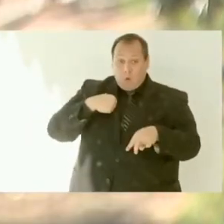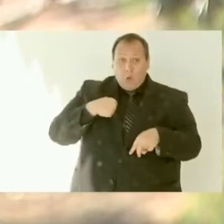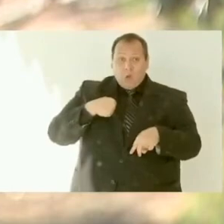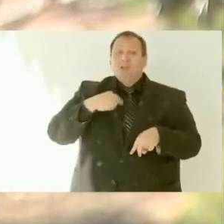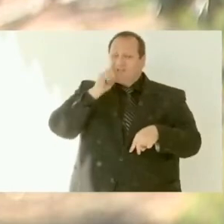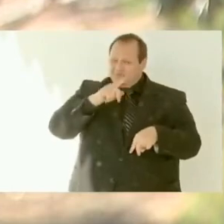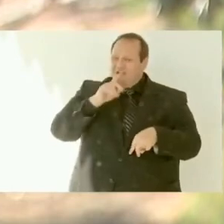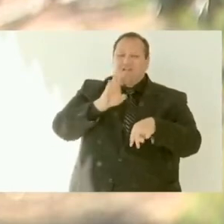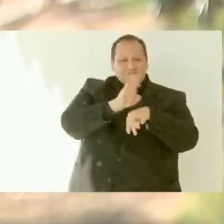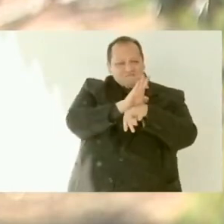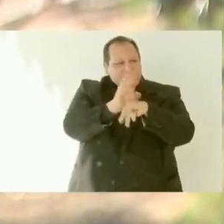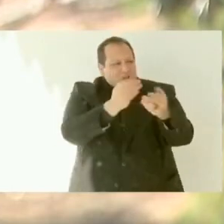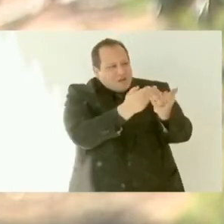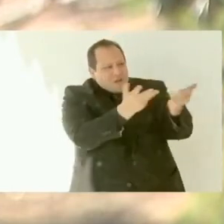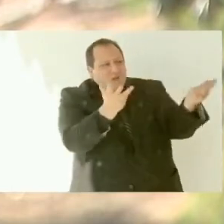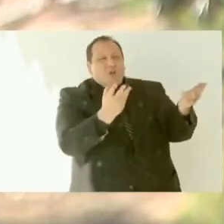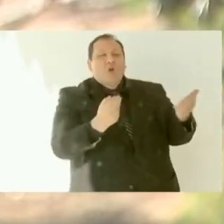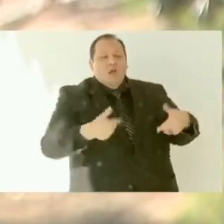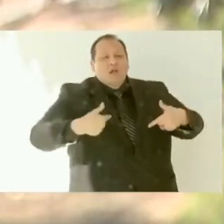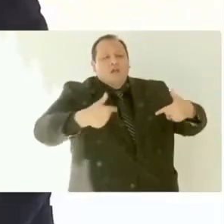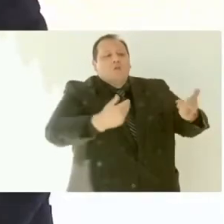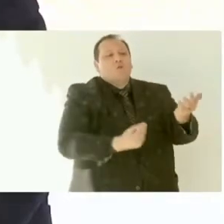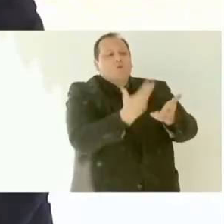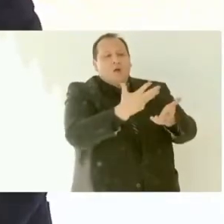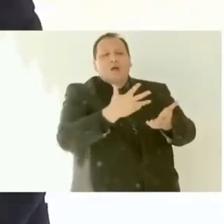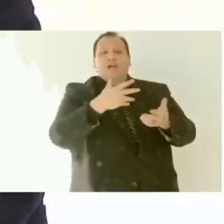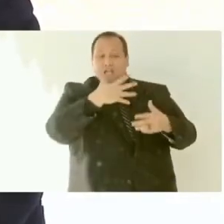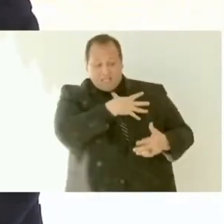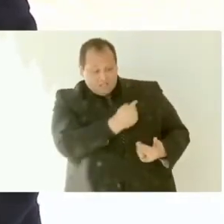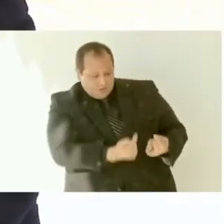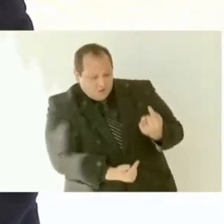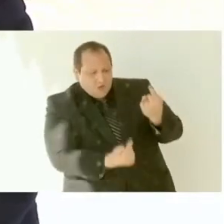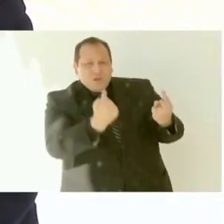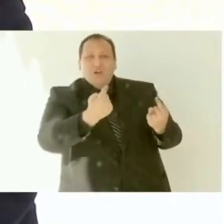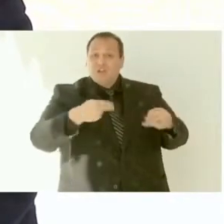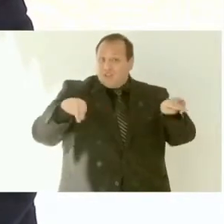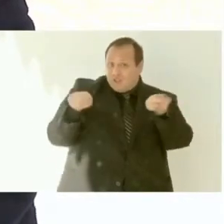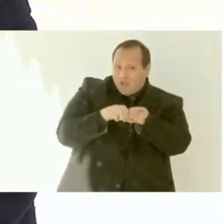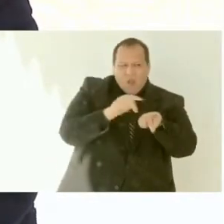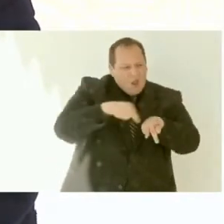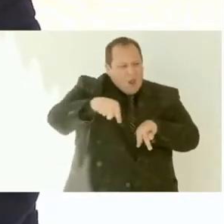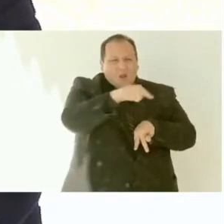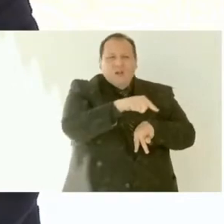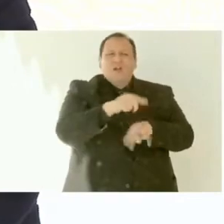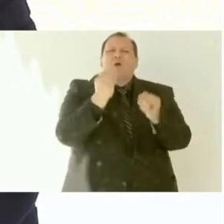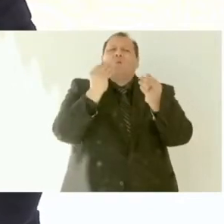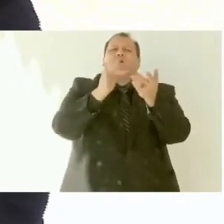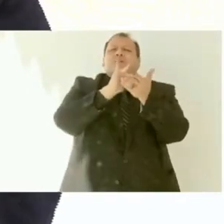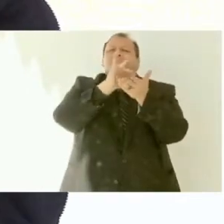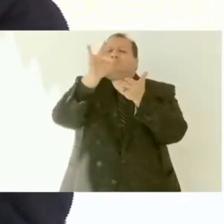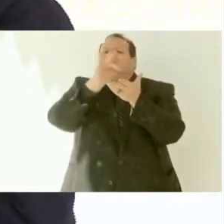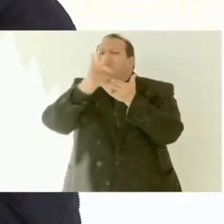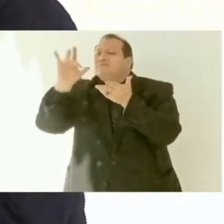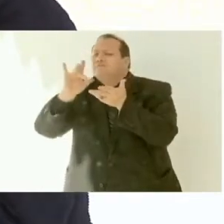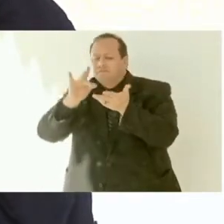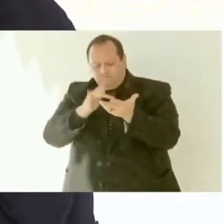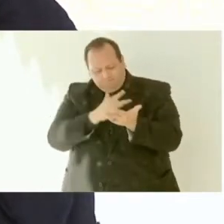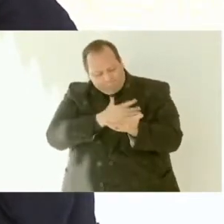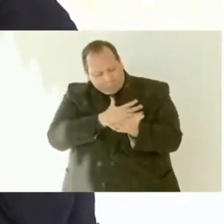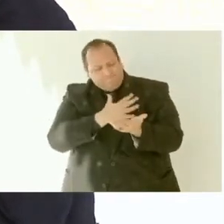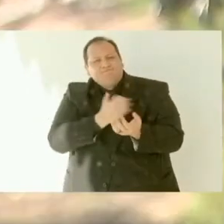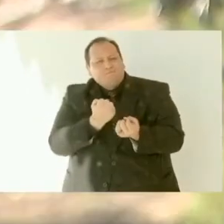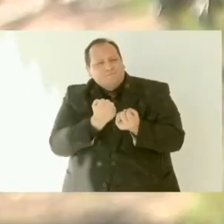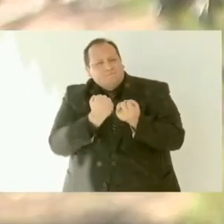y por el bien de las nuevas generaciones, de nuestros hijos, de nuestros nietos. Muchas gracias de todo